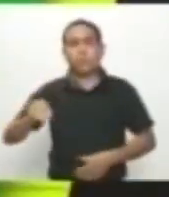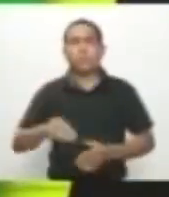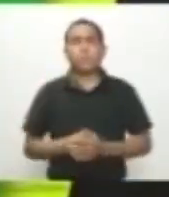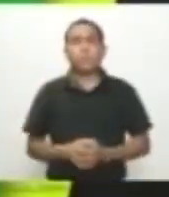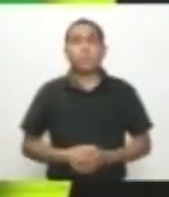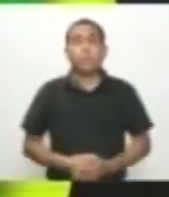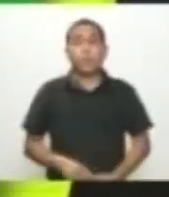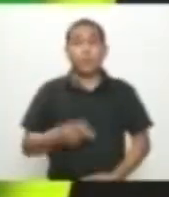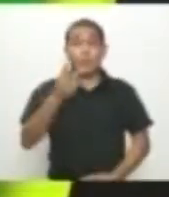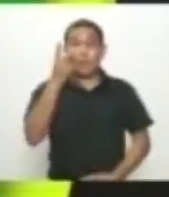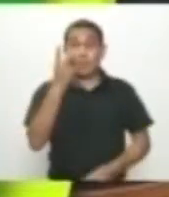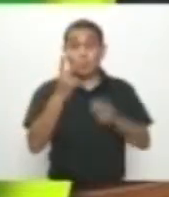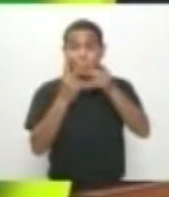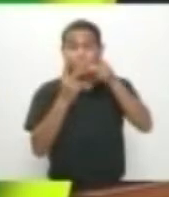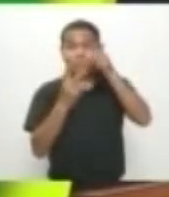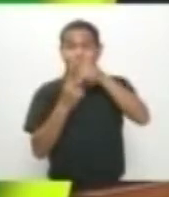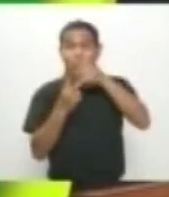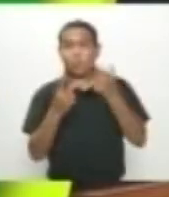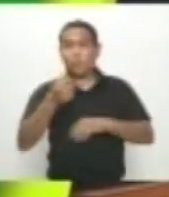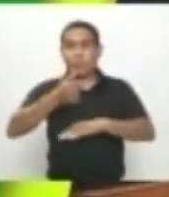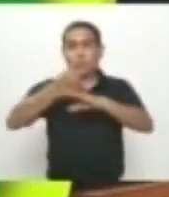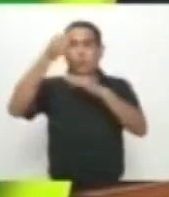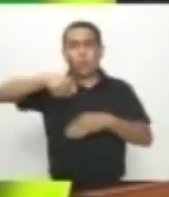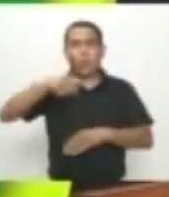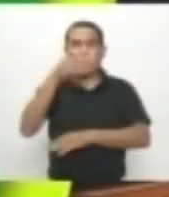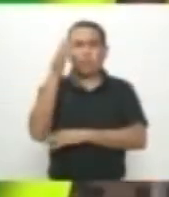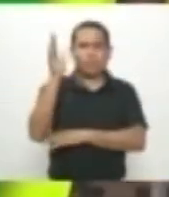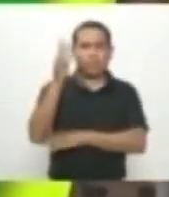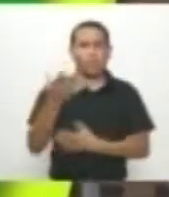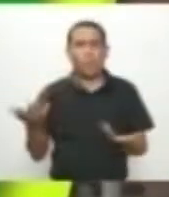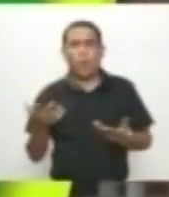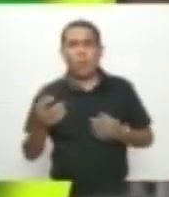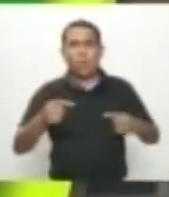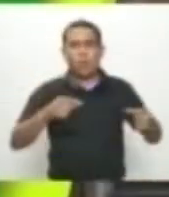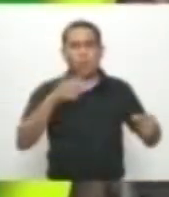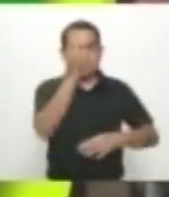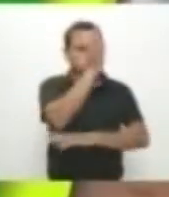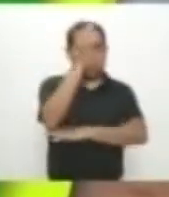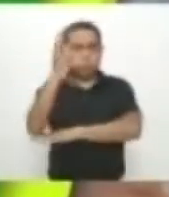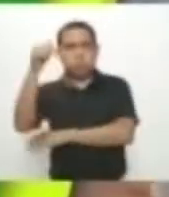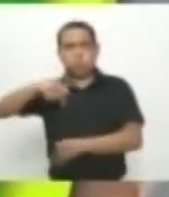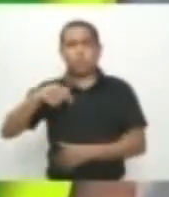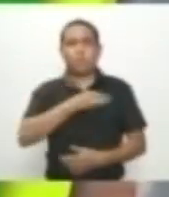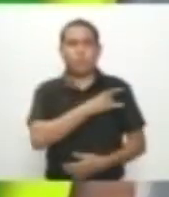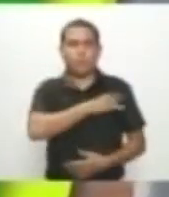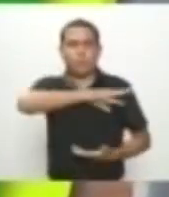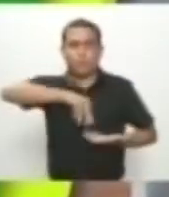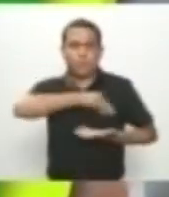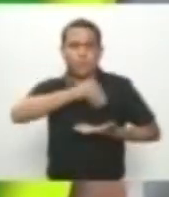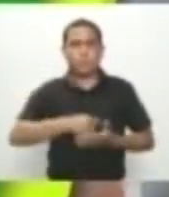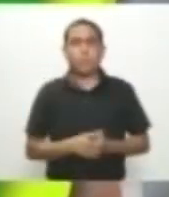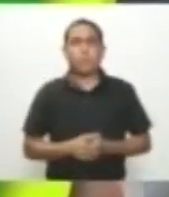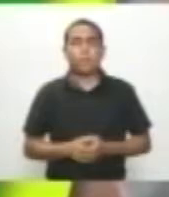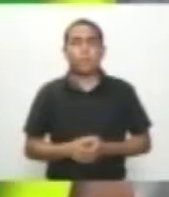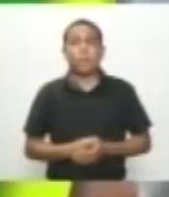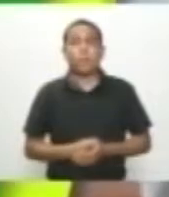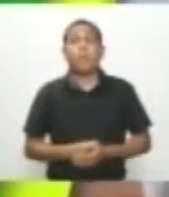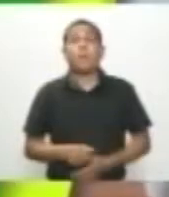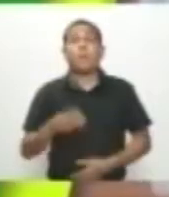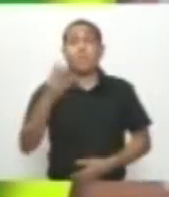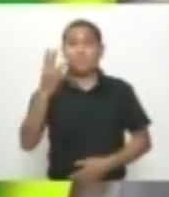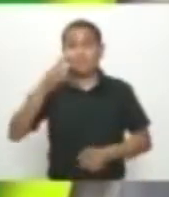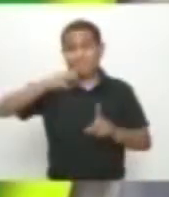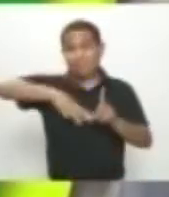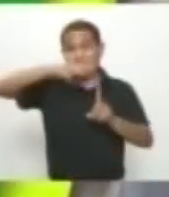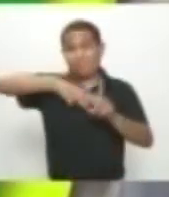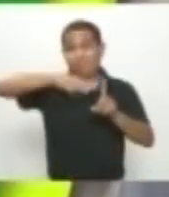3 candidatos a rector se hicieron presente hoy en el debate de la Universidad del Atlántico. Tras suspensión por 3 meses de Manuel